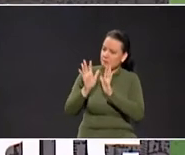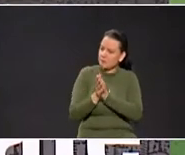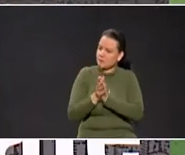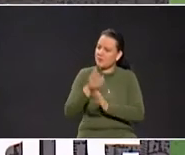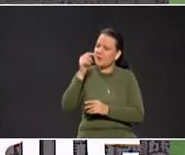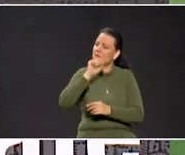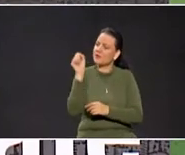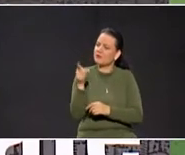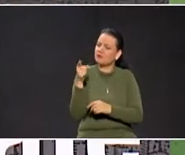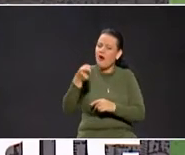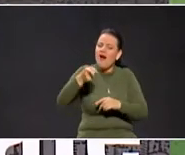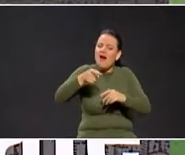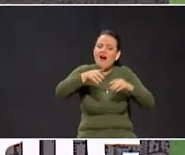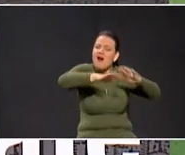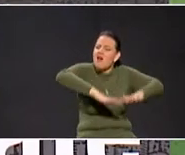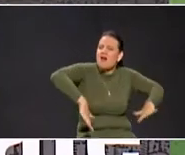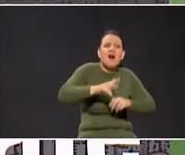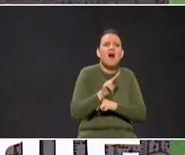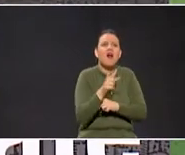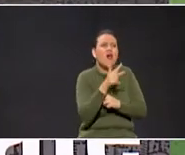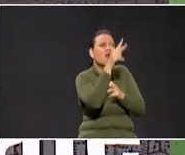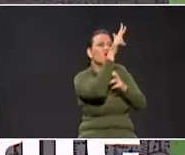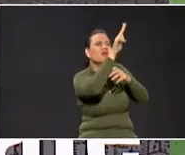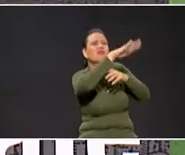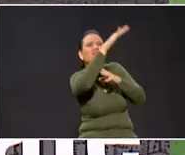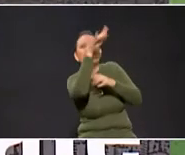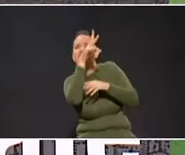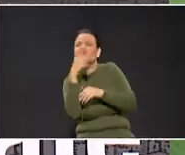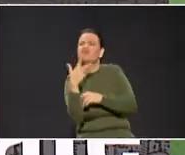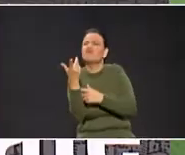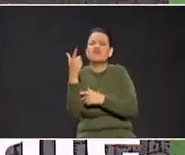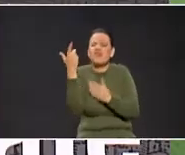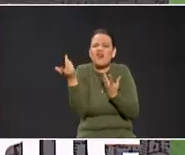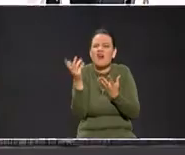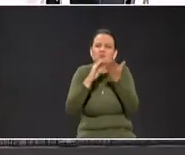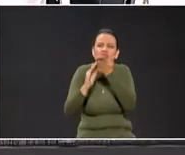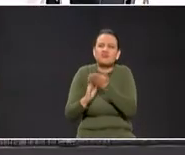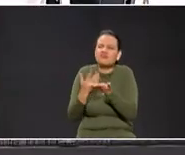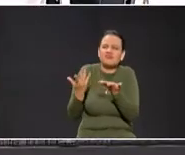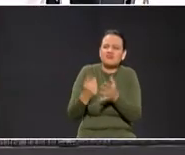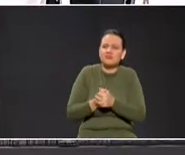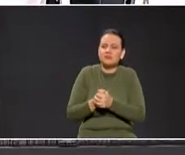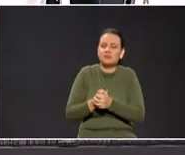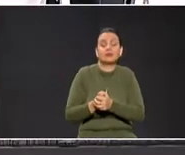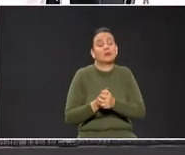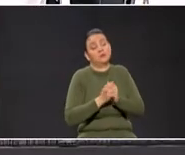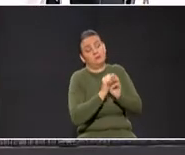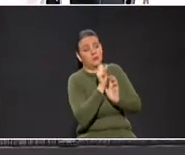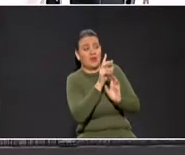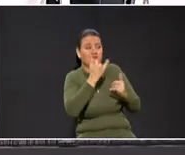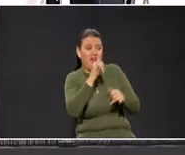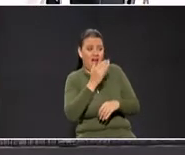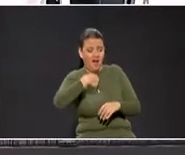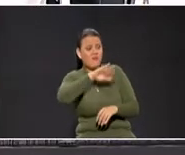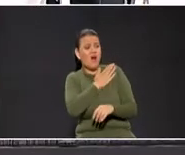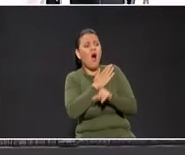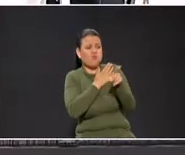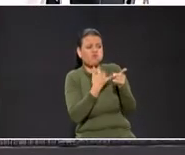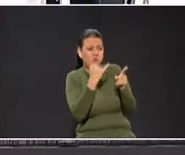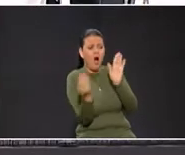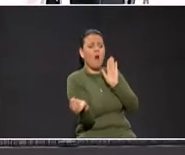que usted incluiría en el peo t bueno ya está incluido es el distrito rural y campesino que tiene como objetivo proteger